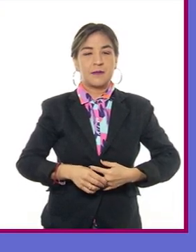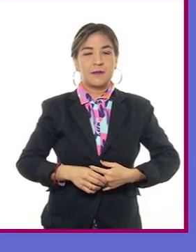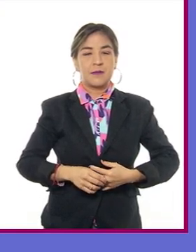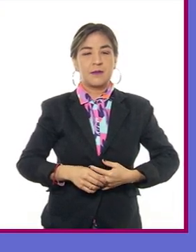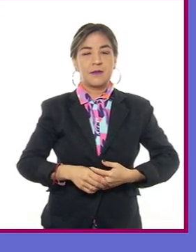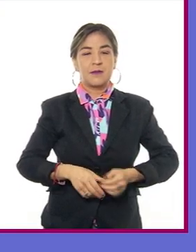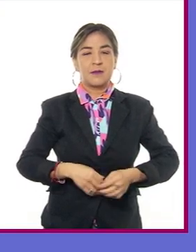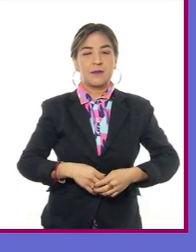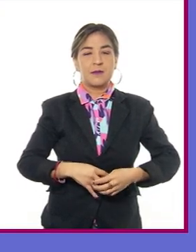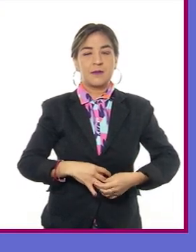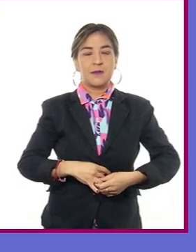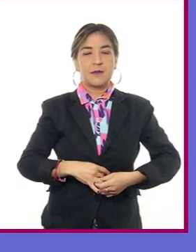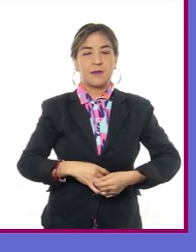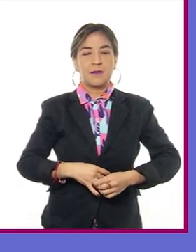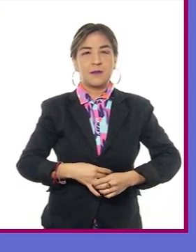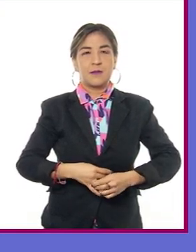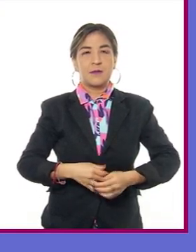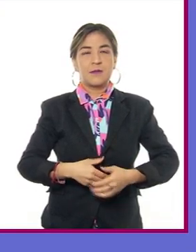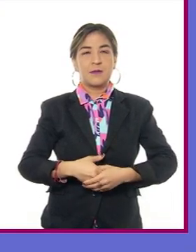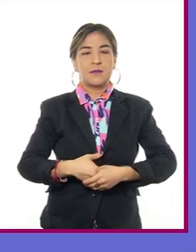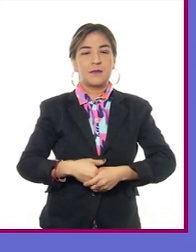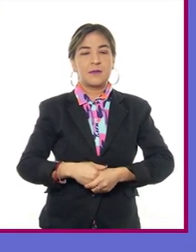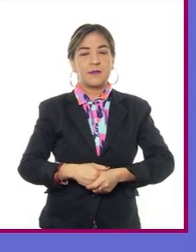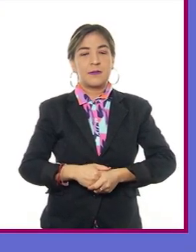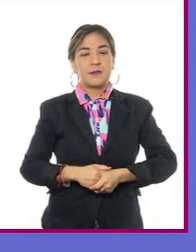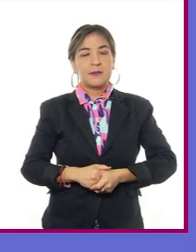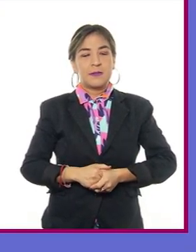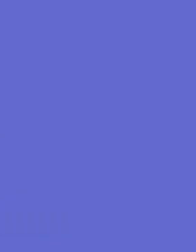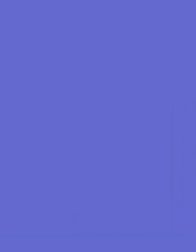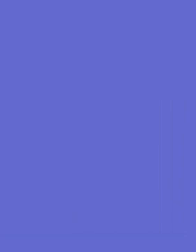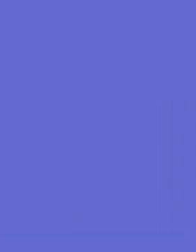Traten de nomás pasar la bola, Pancho. Digo.